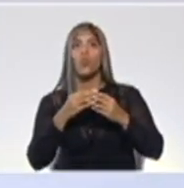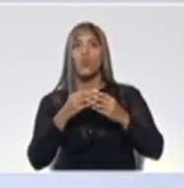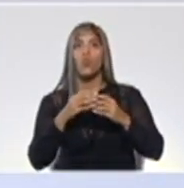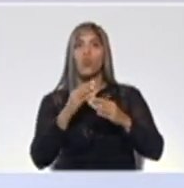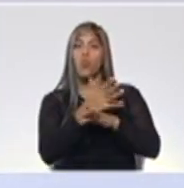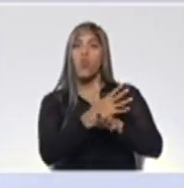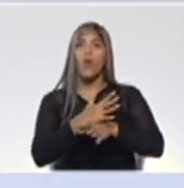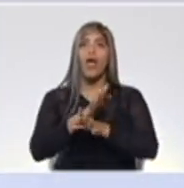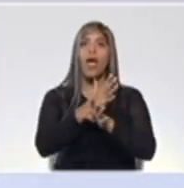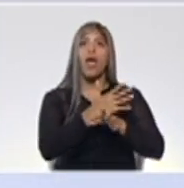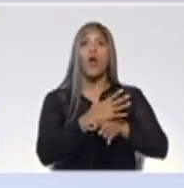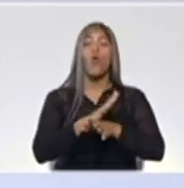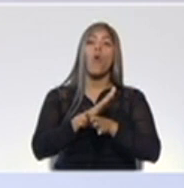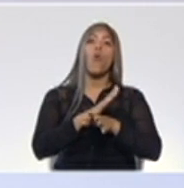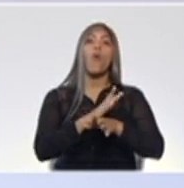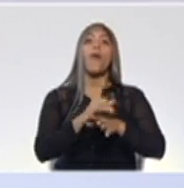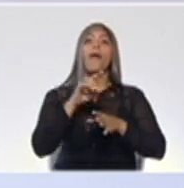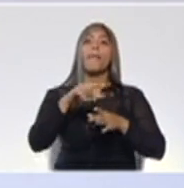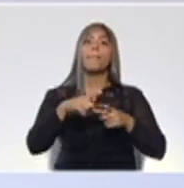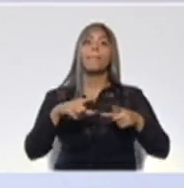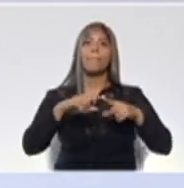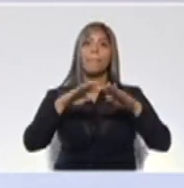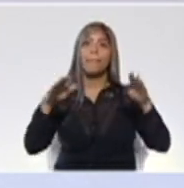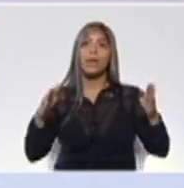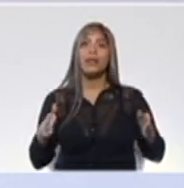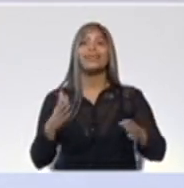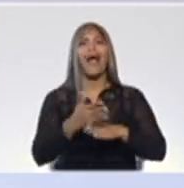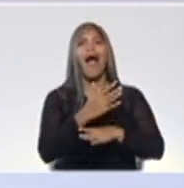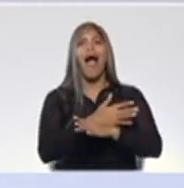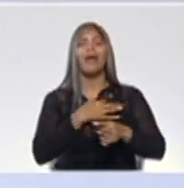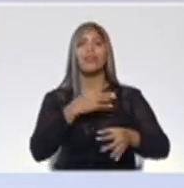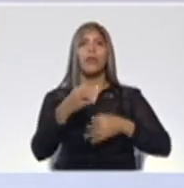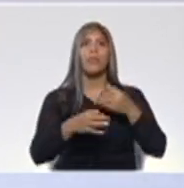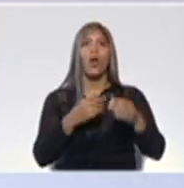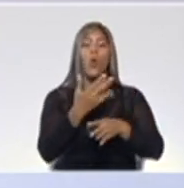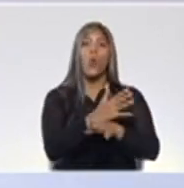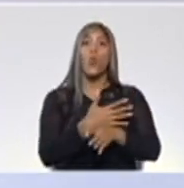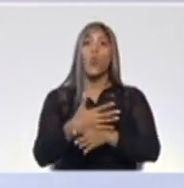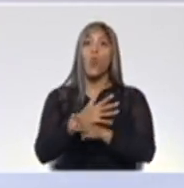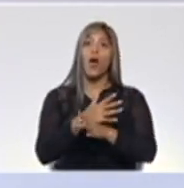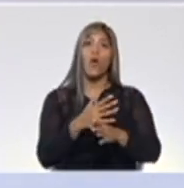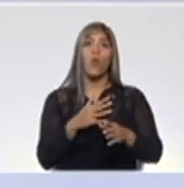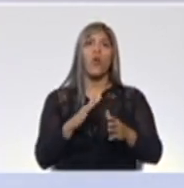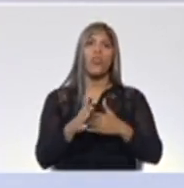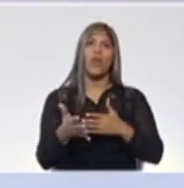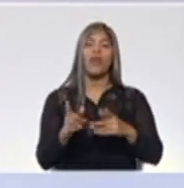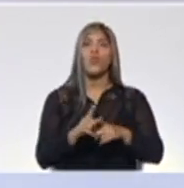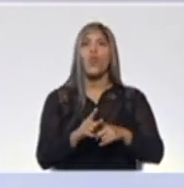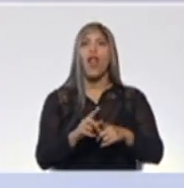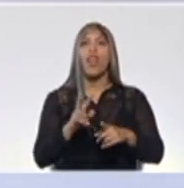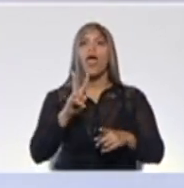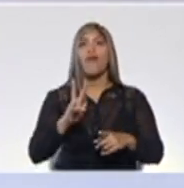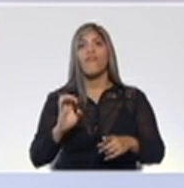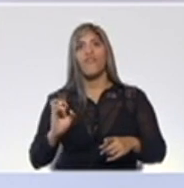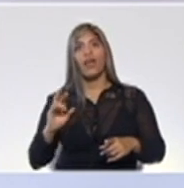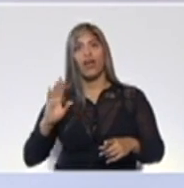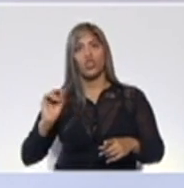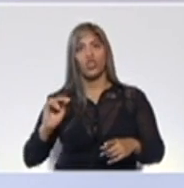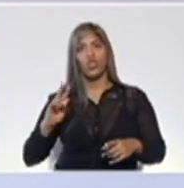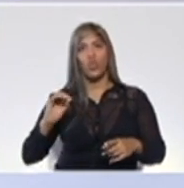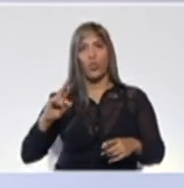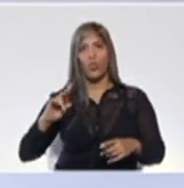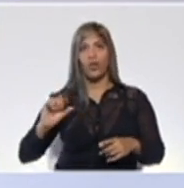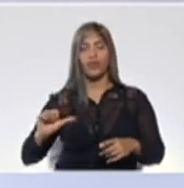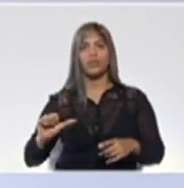este que lo presenté en el episodio anterior de Matemática para la Vida, un juego referente a vectores,